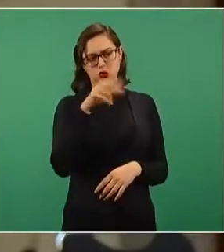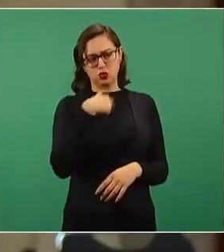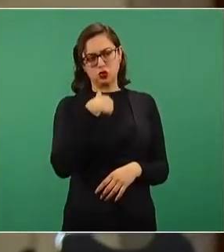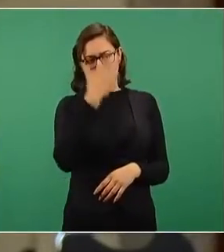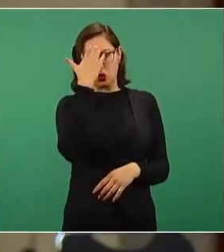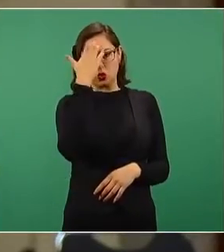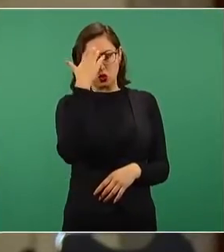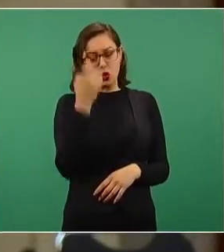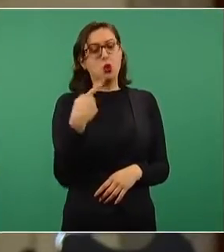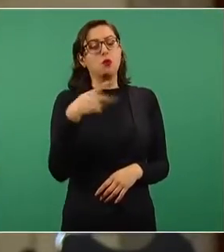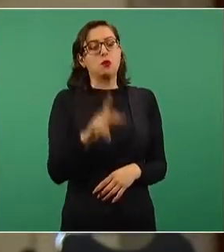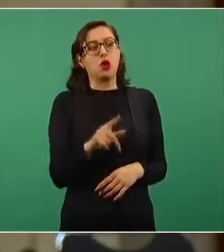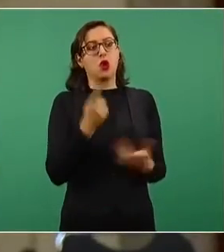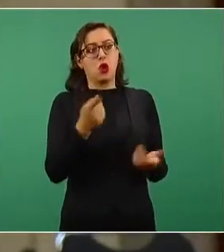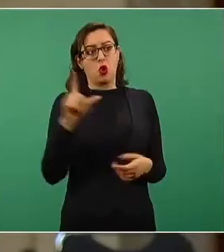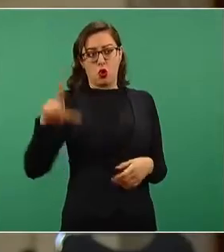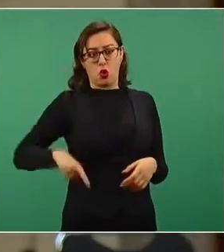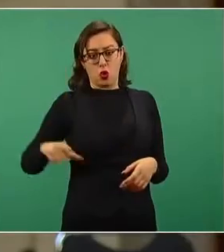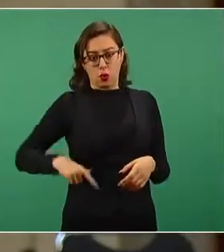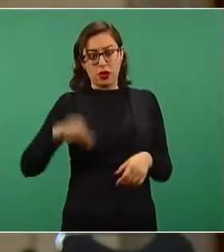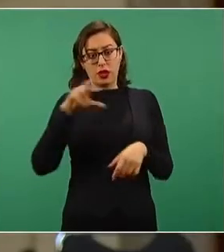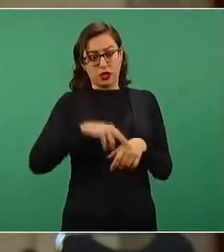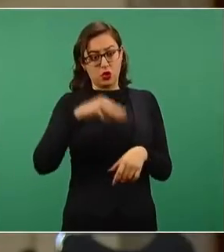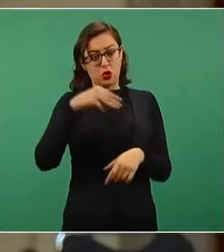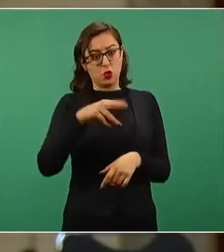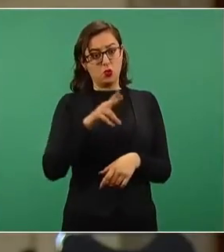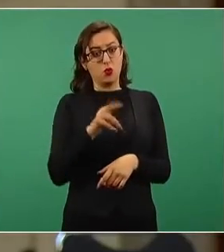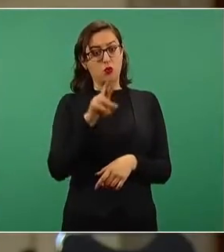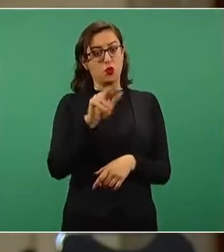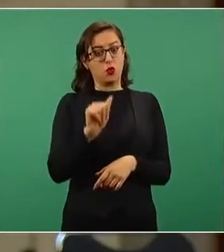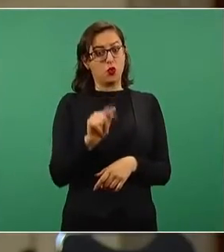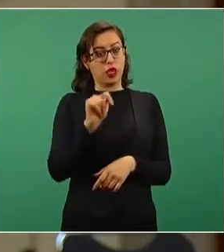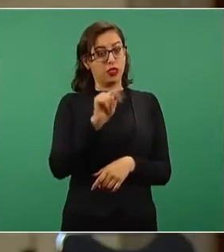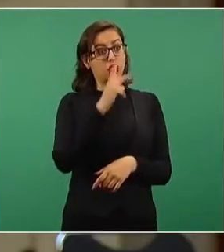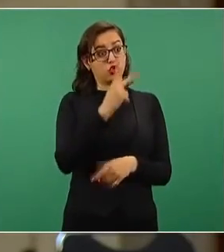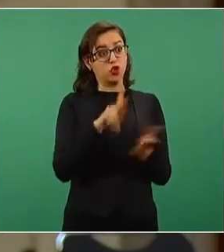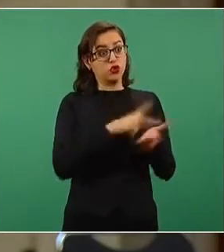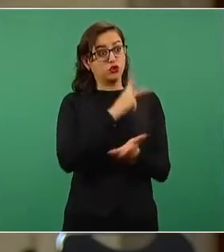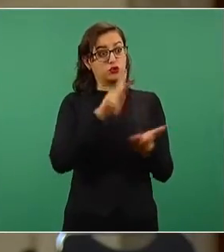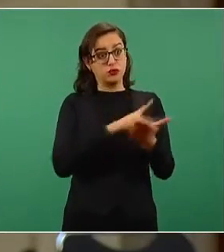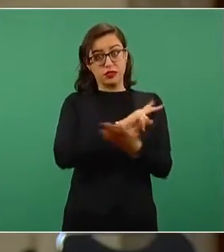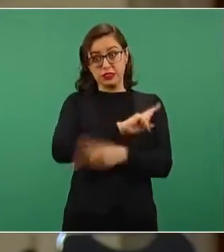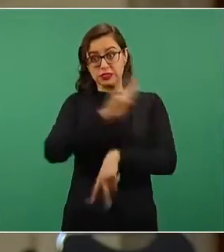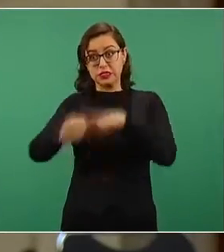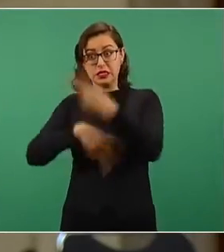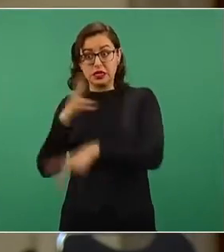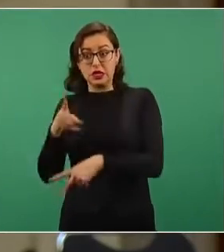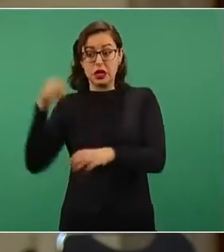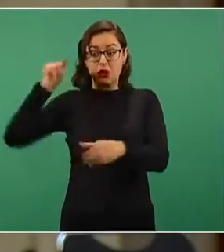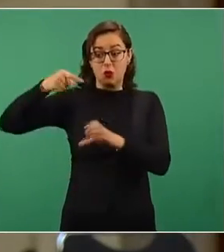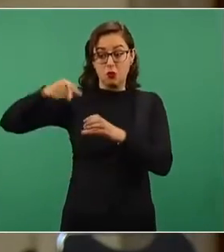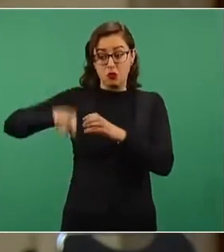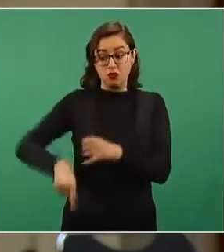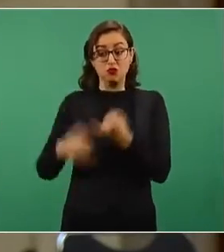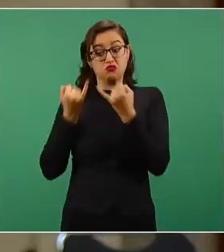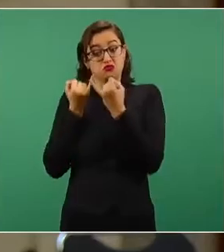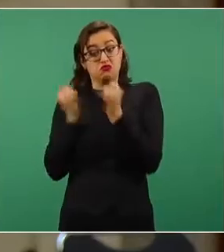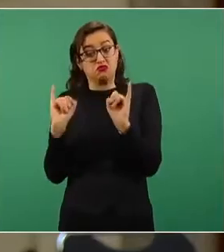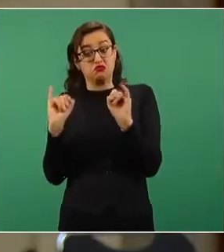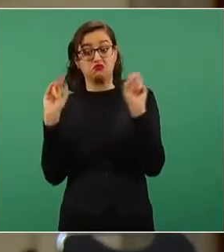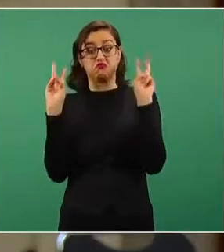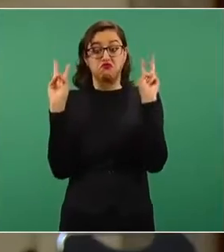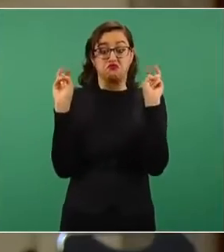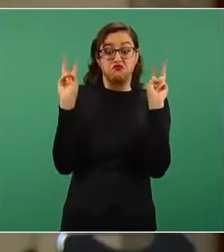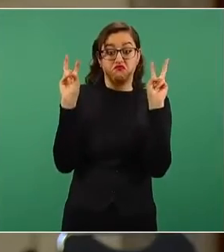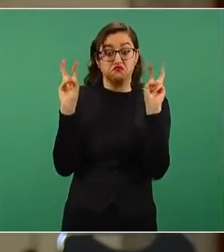Murat ha ido en dos ocasiones a inaugurar el pozo. Sí. Y siguen sin agua. Y con respecto de lo del